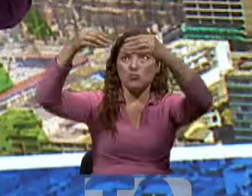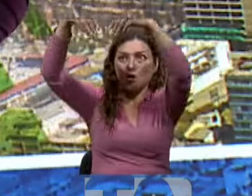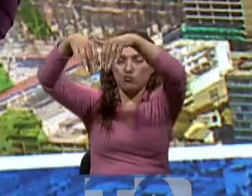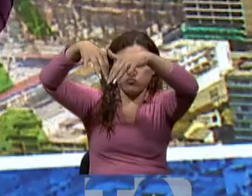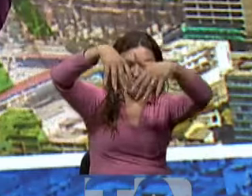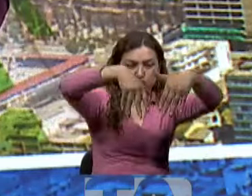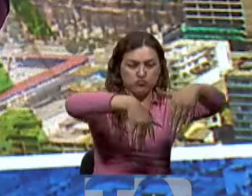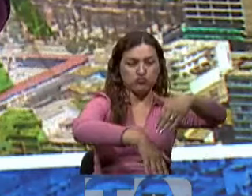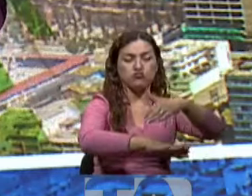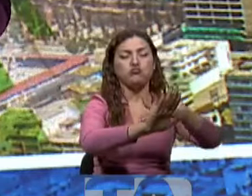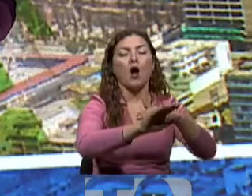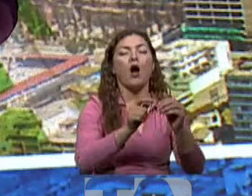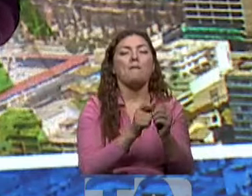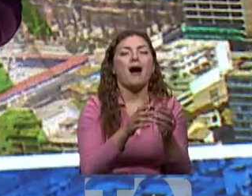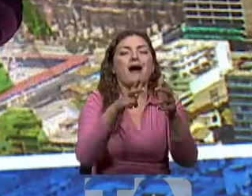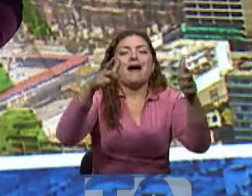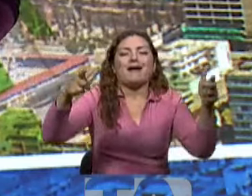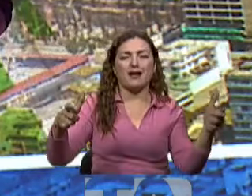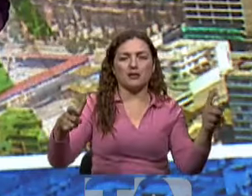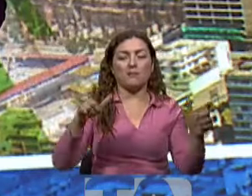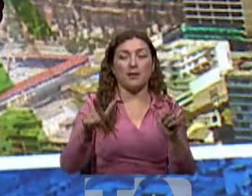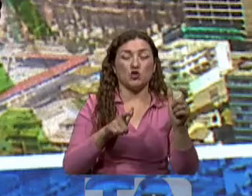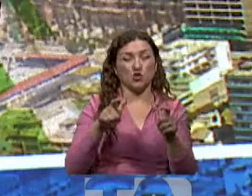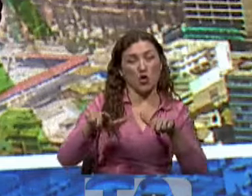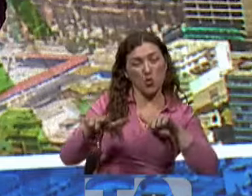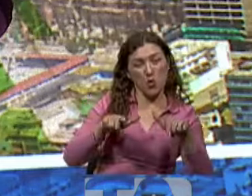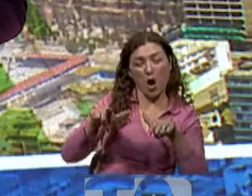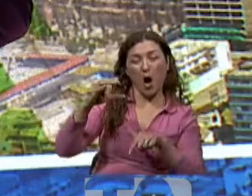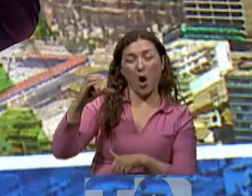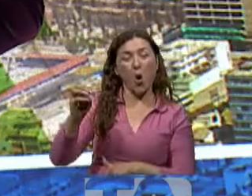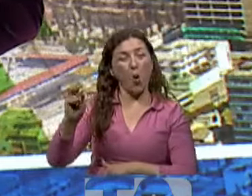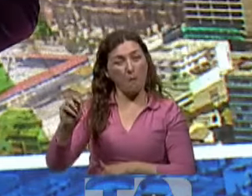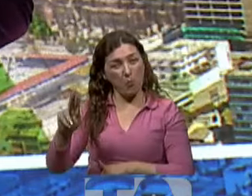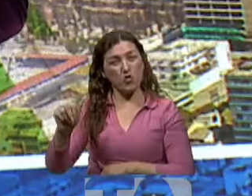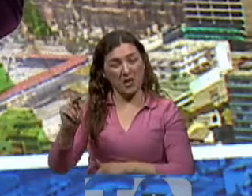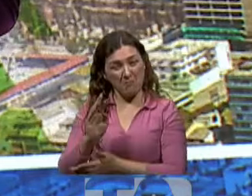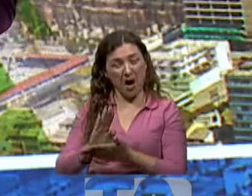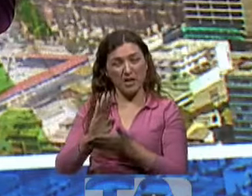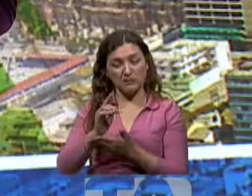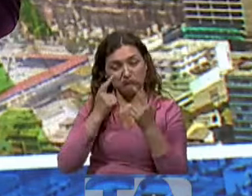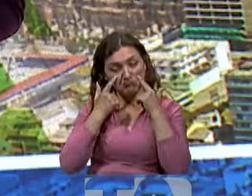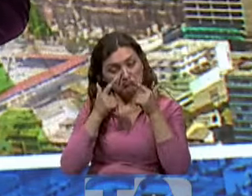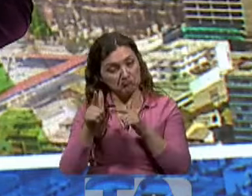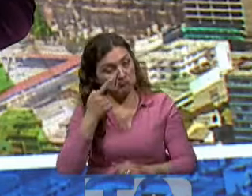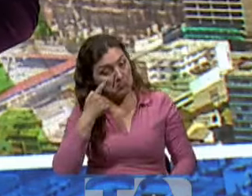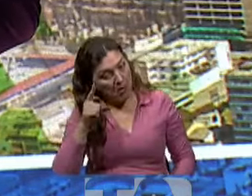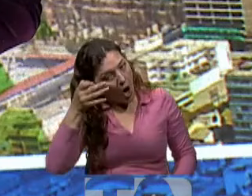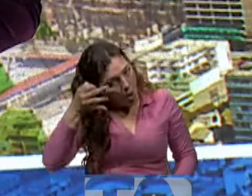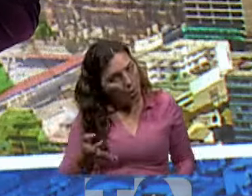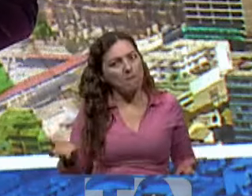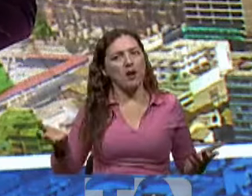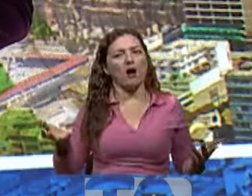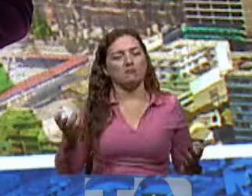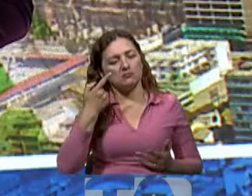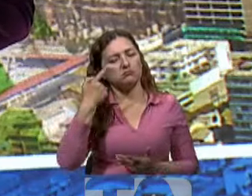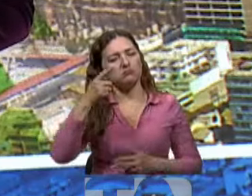año. Esto mientras moradores de la comuna, zona afectada por los aluviones, aseguran que estarán vigilantes a que se cumpla con la